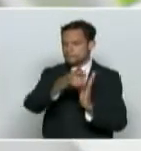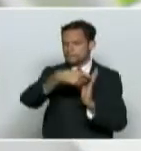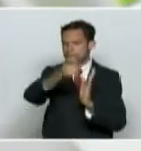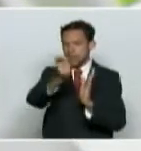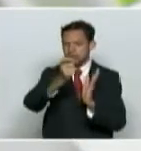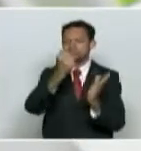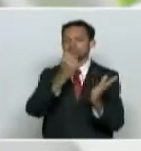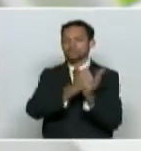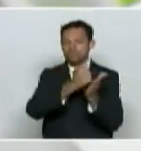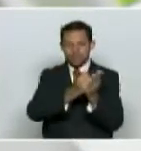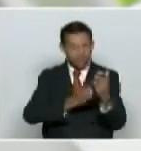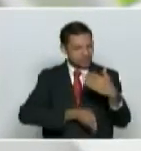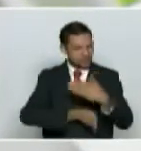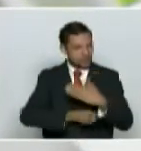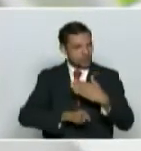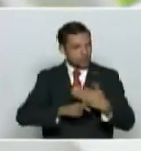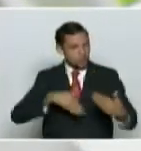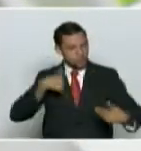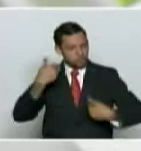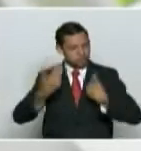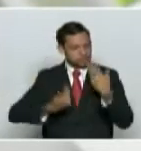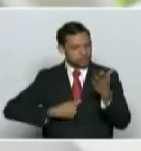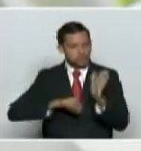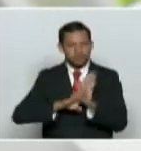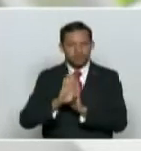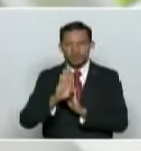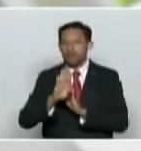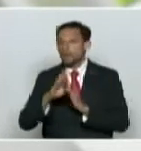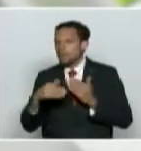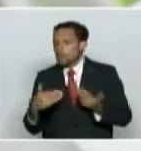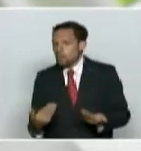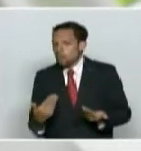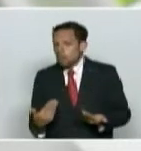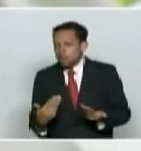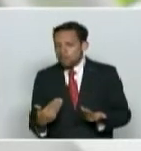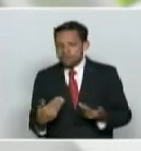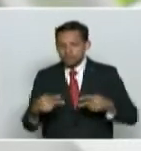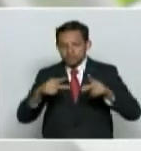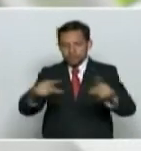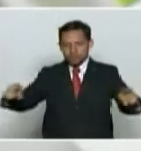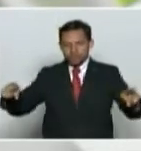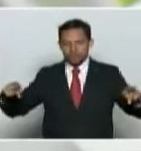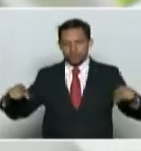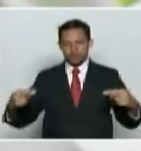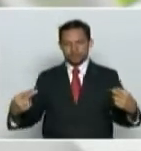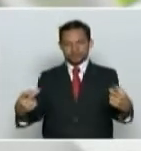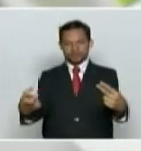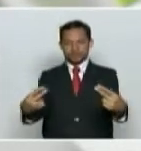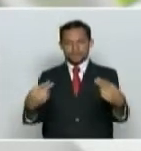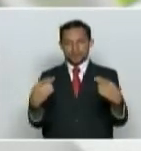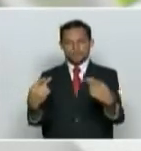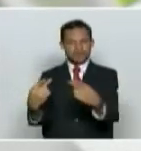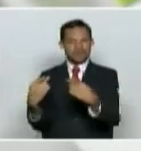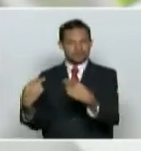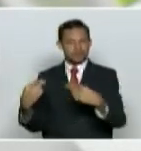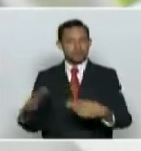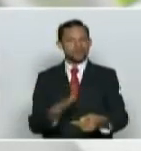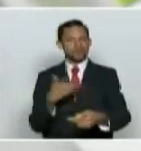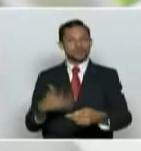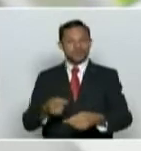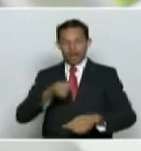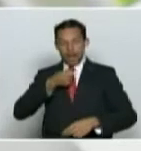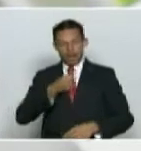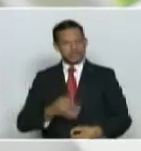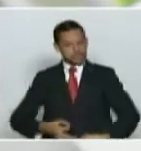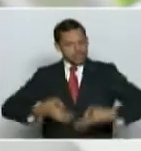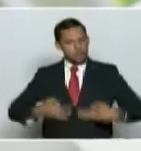ha sido parte de mi éxito, es cómo maneja el escenario, que se perciba en el artista que es